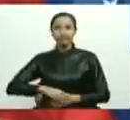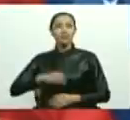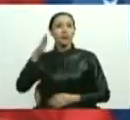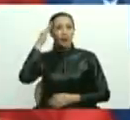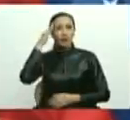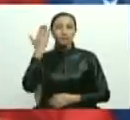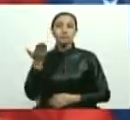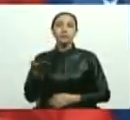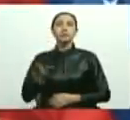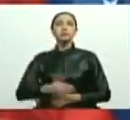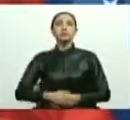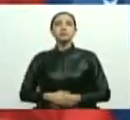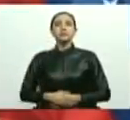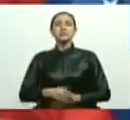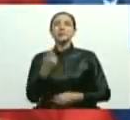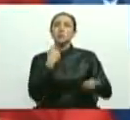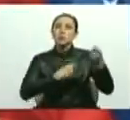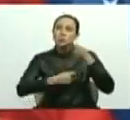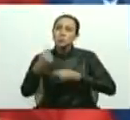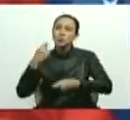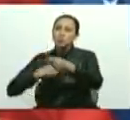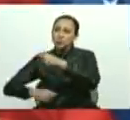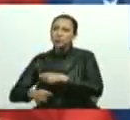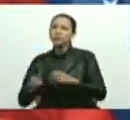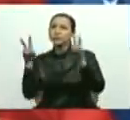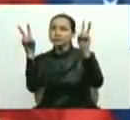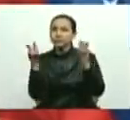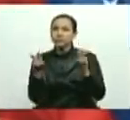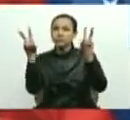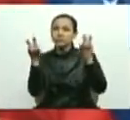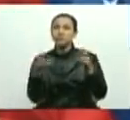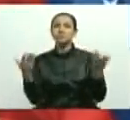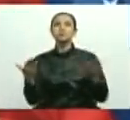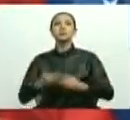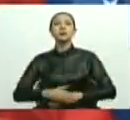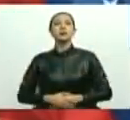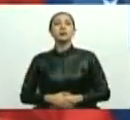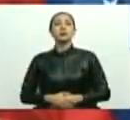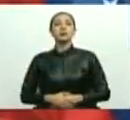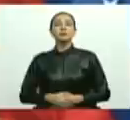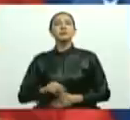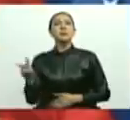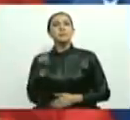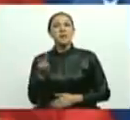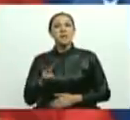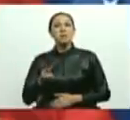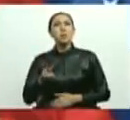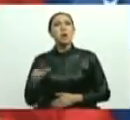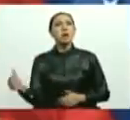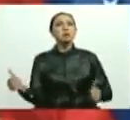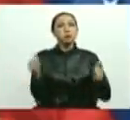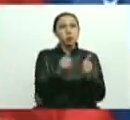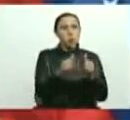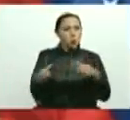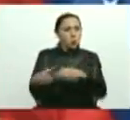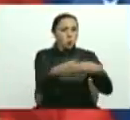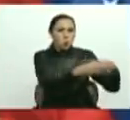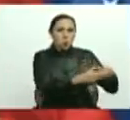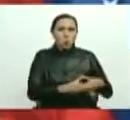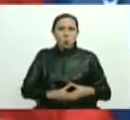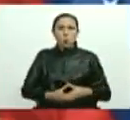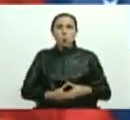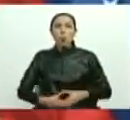supuestas relaciones comerciales del Estado con estos grupos delictivos relacionados